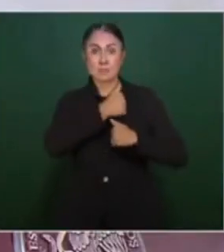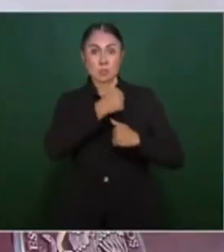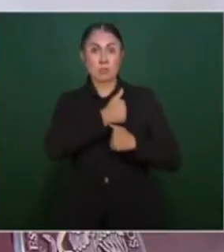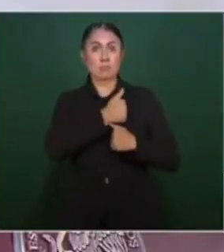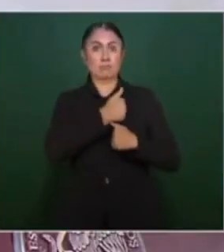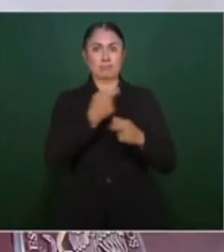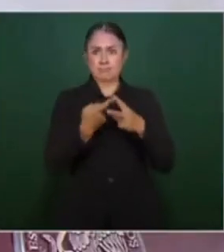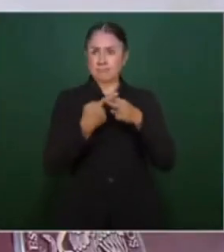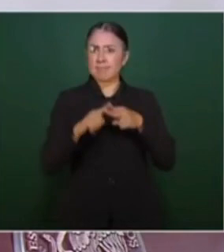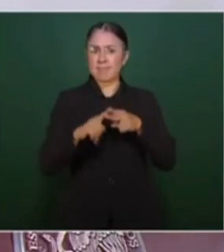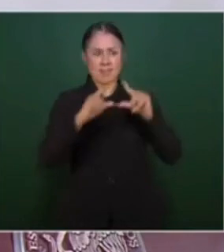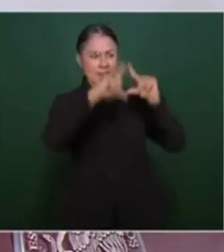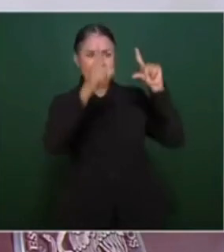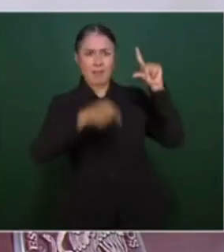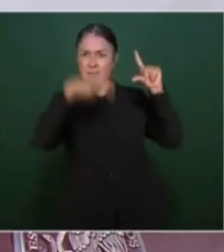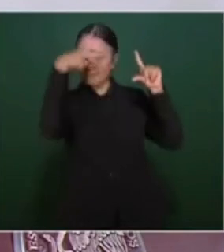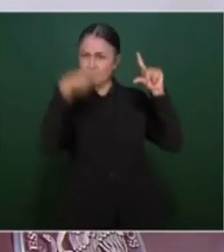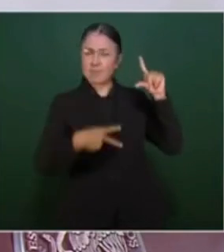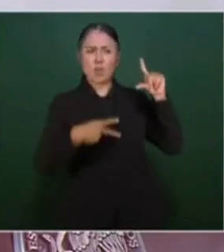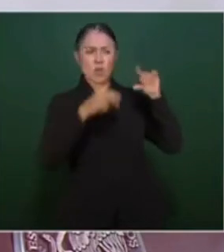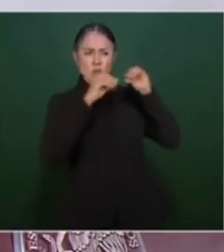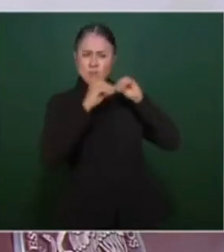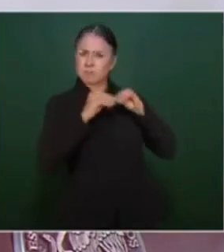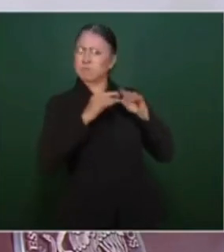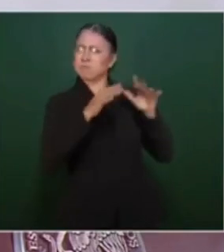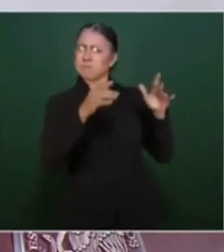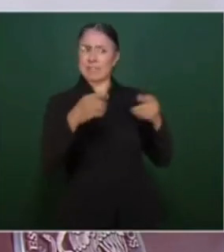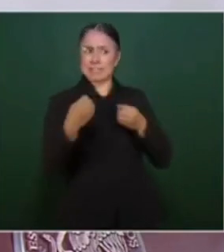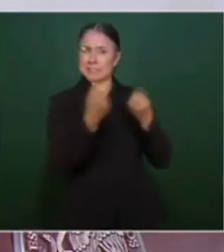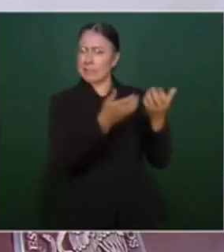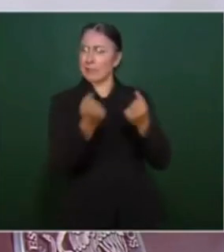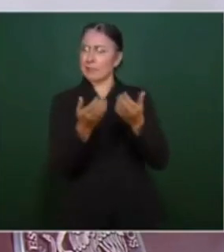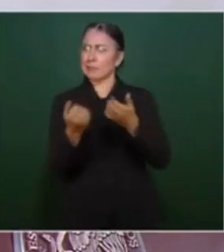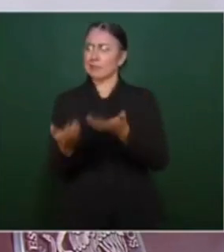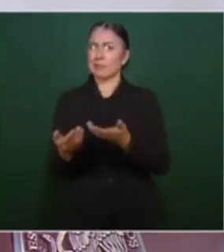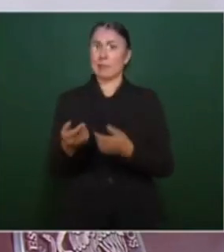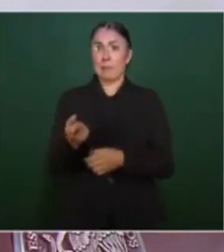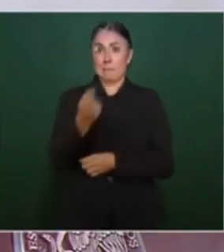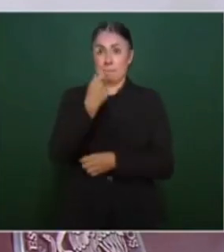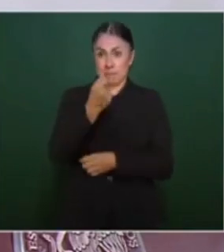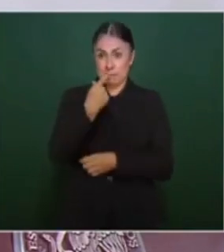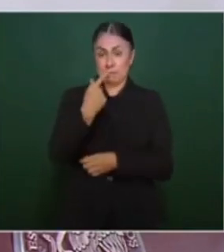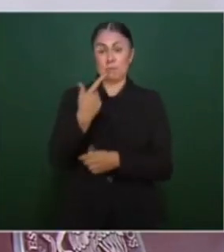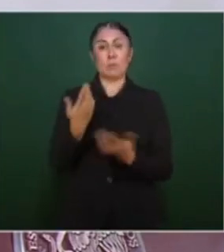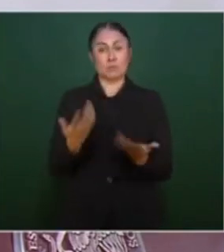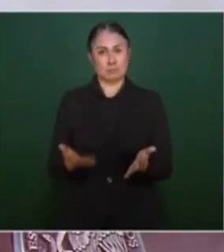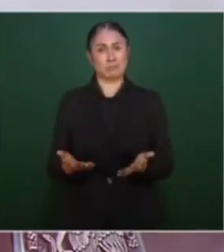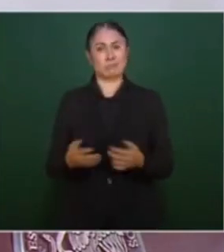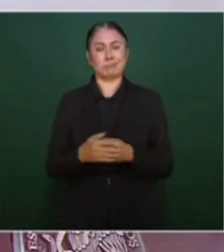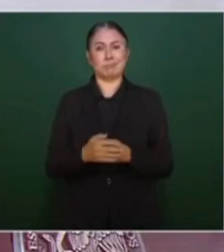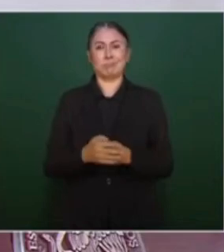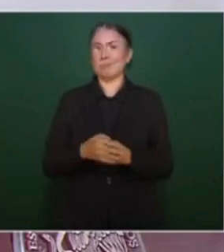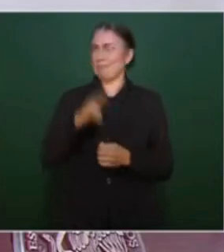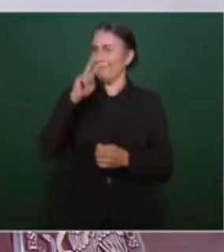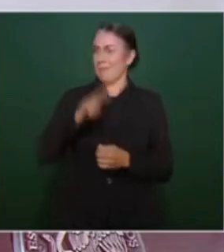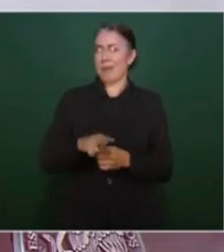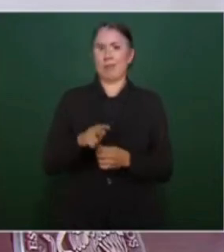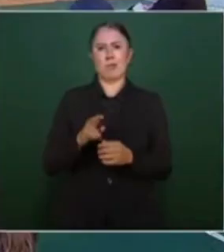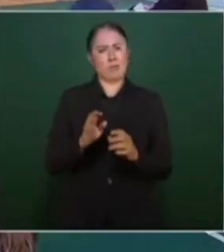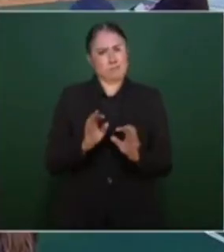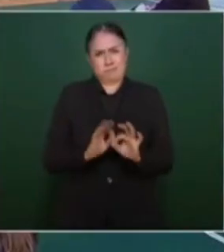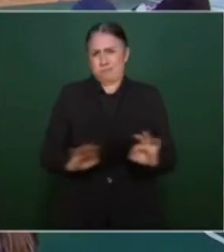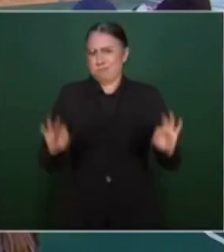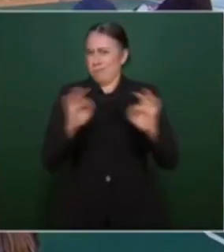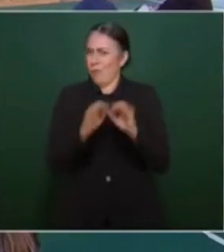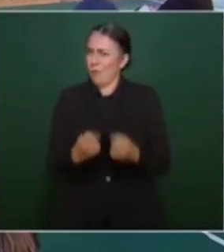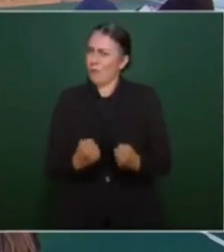por todo el territorio, en cada uno de los municipios, los medicamentos, los cuales definitivamente fortalecerán los servicios de